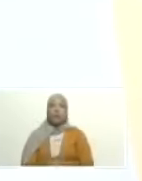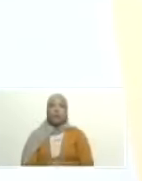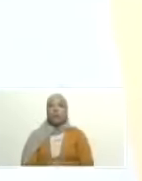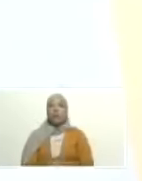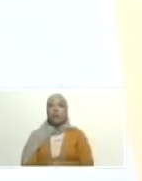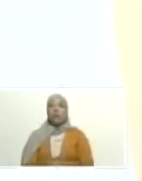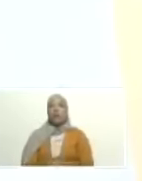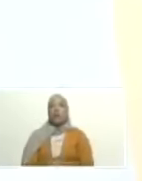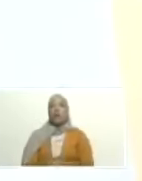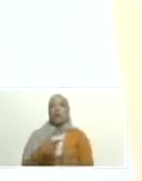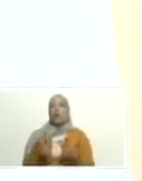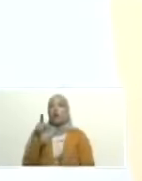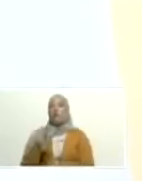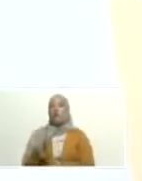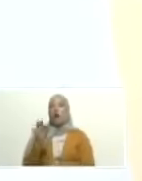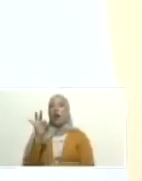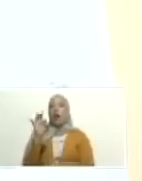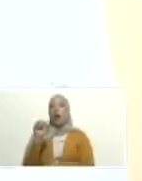Rafael Alfonso,